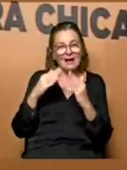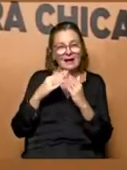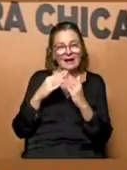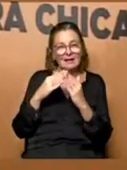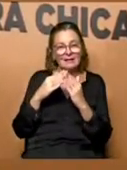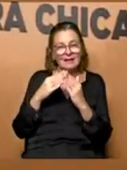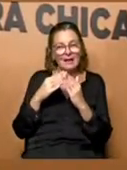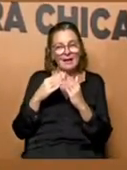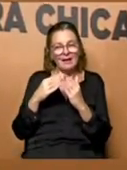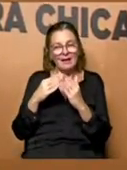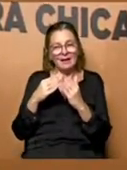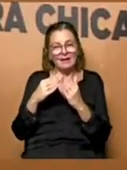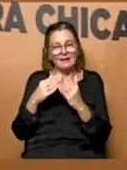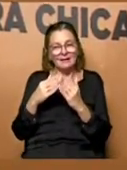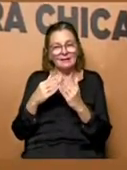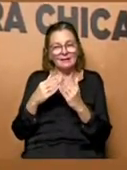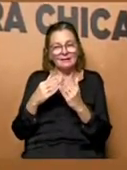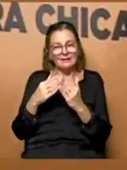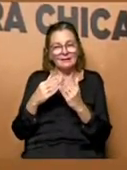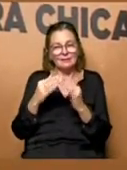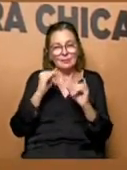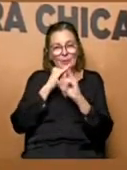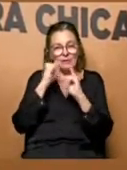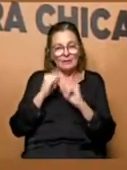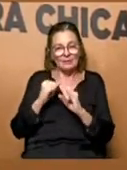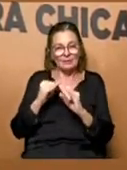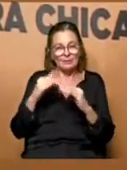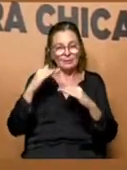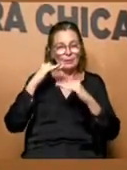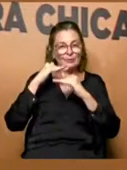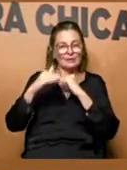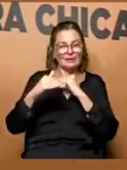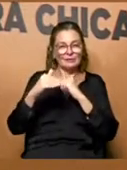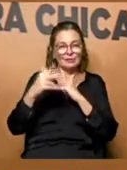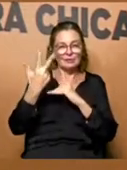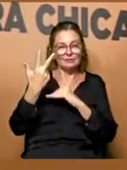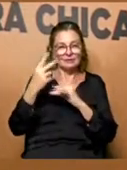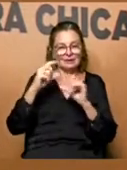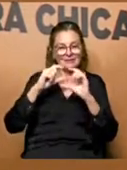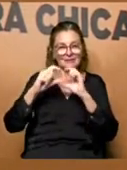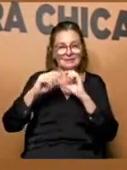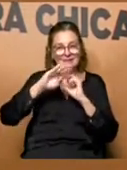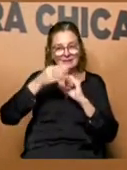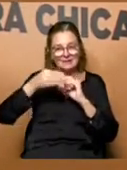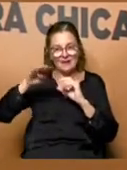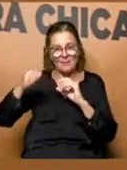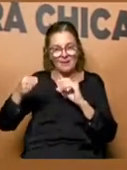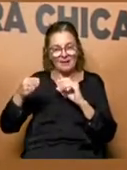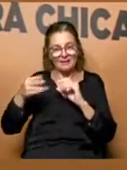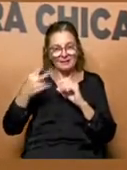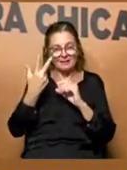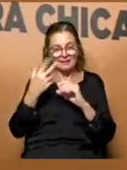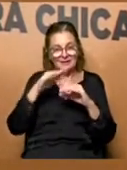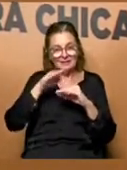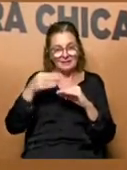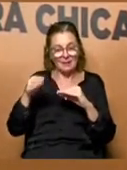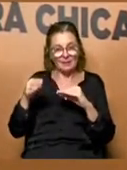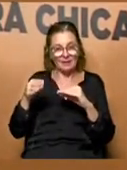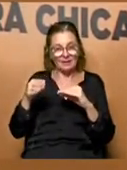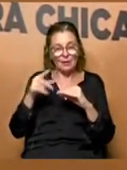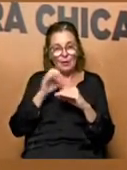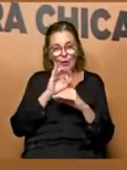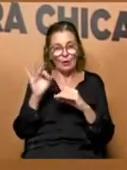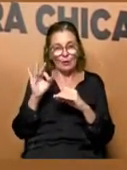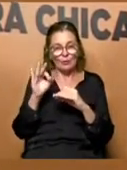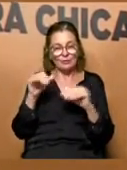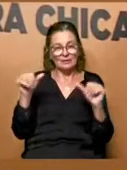precaria. ¿Sos más feliz porque te pongo un techo con tres chapas de... te pongo un techo con tres chapas de dormení